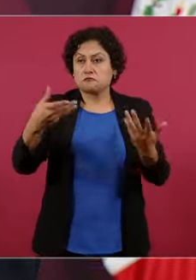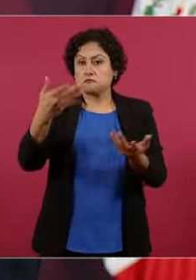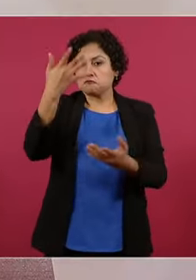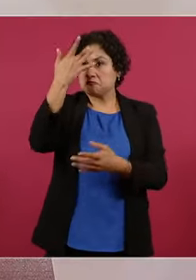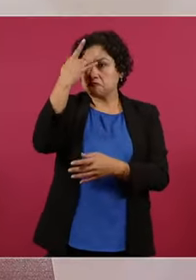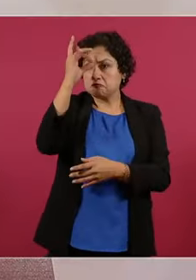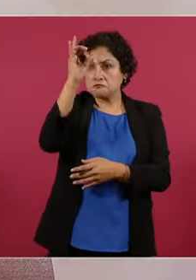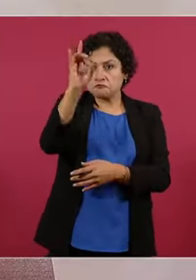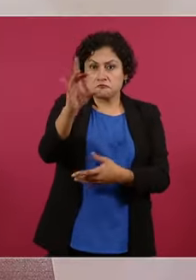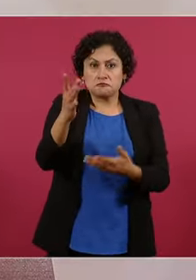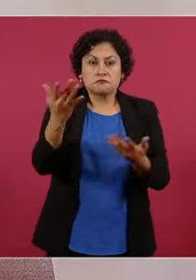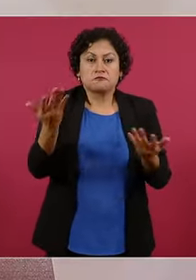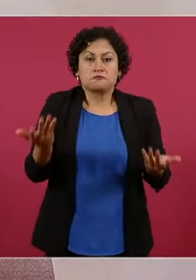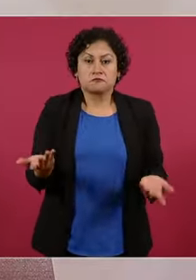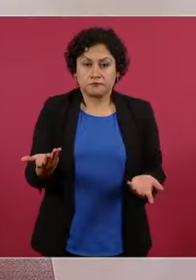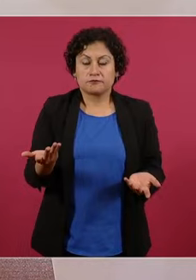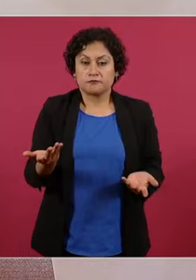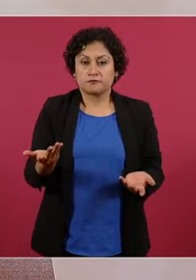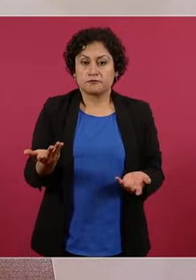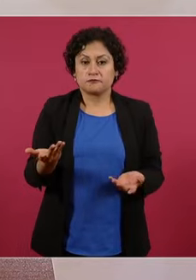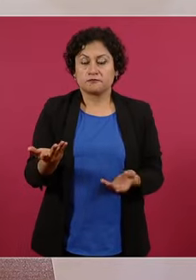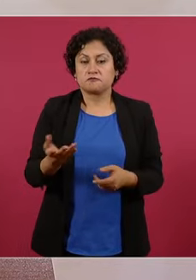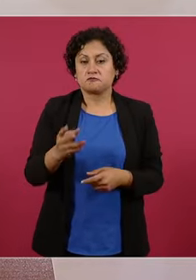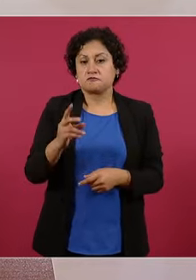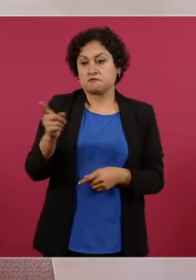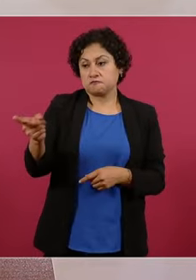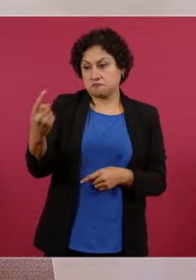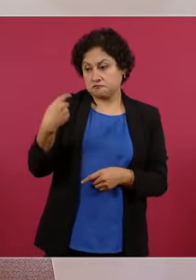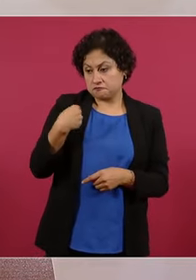y me siento muy protegido.